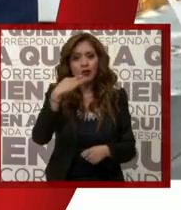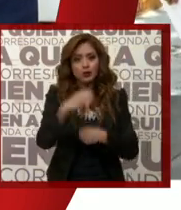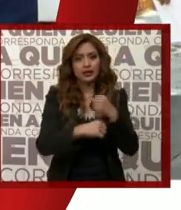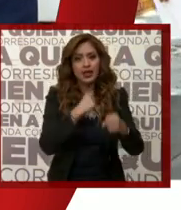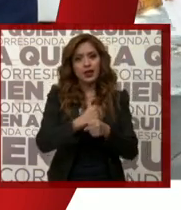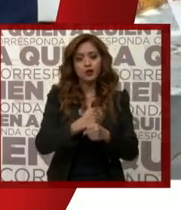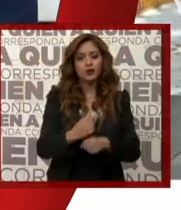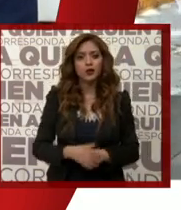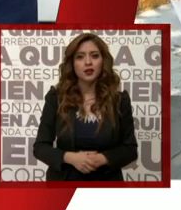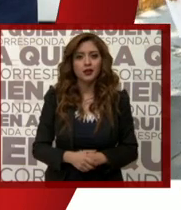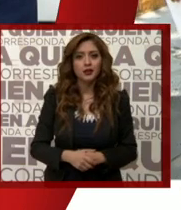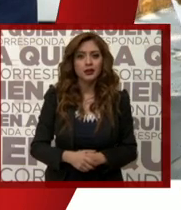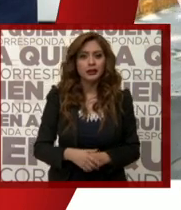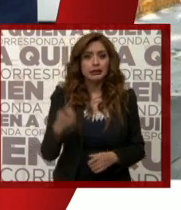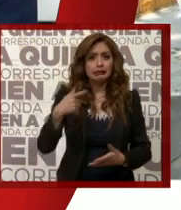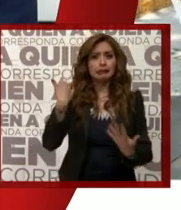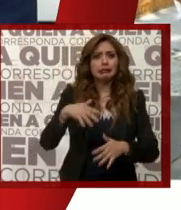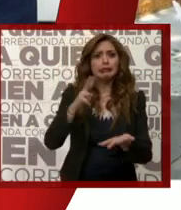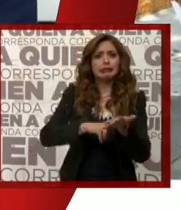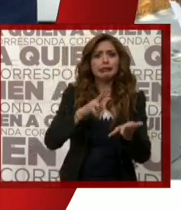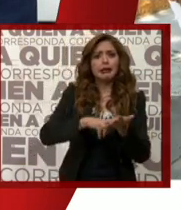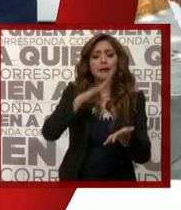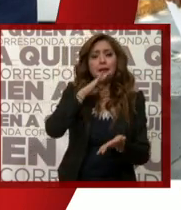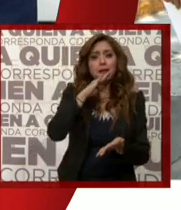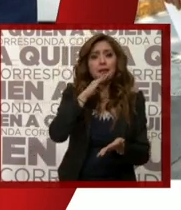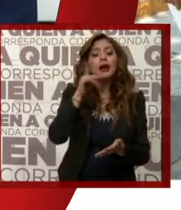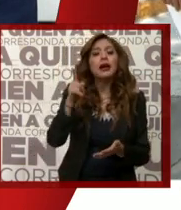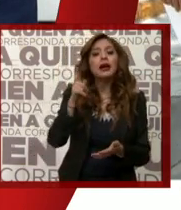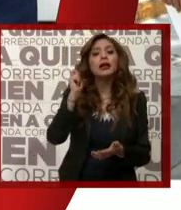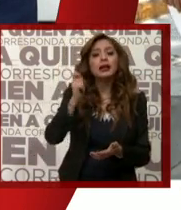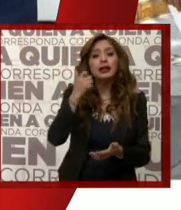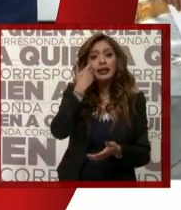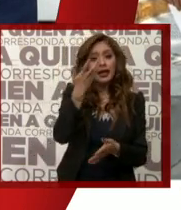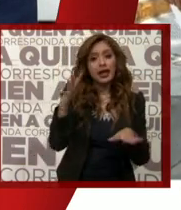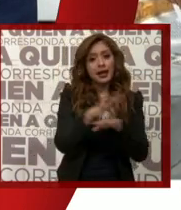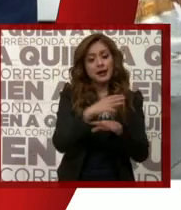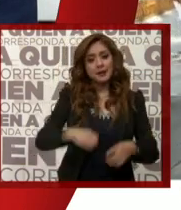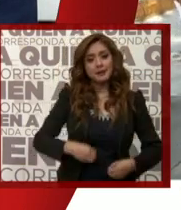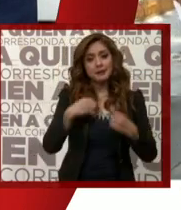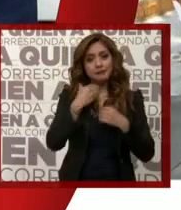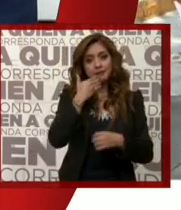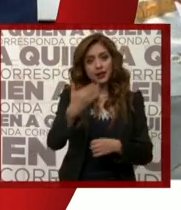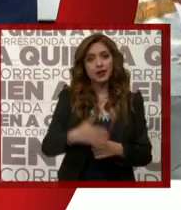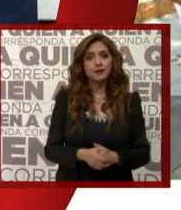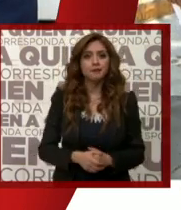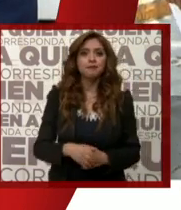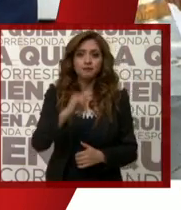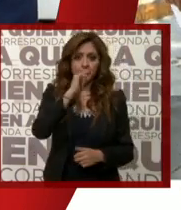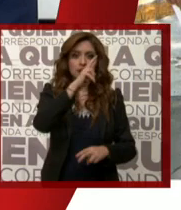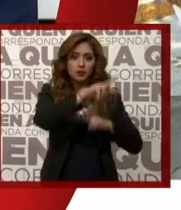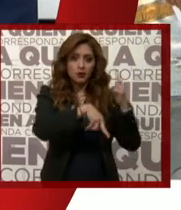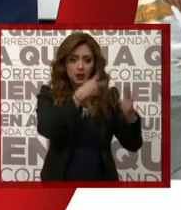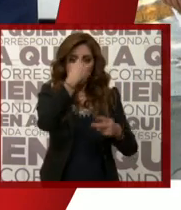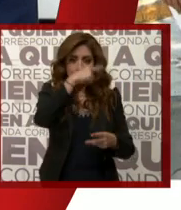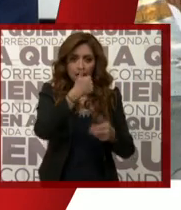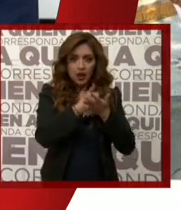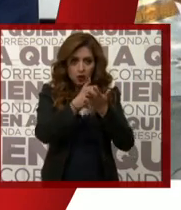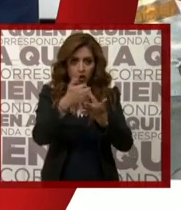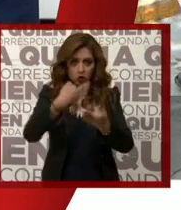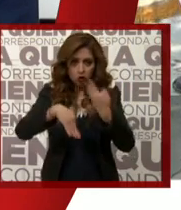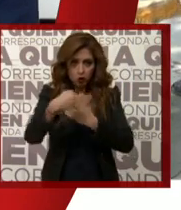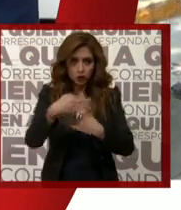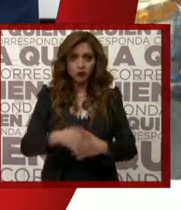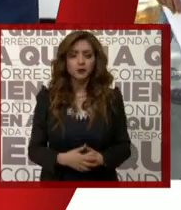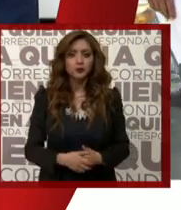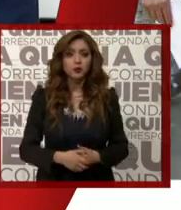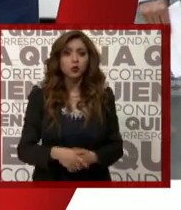mamá? Pues sí. En busca, obviamente, de mejorar su calidad de vida. Para ayudarnos a todos. Y ahorita ¿tú eras